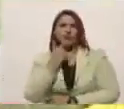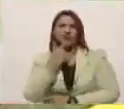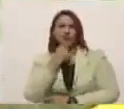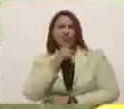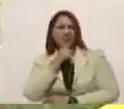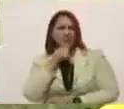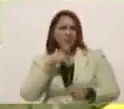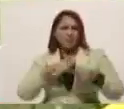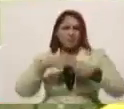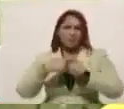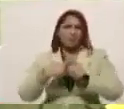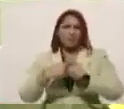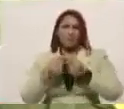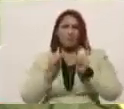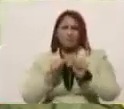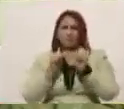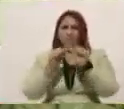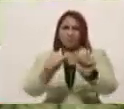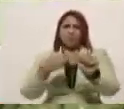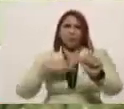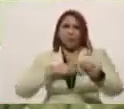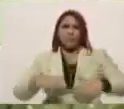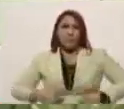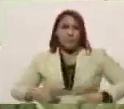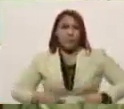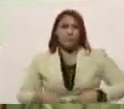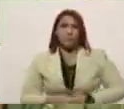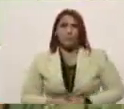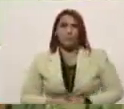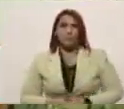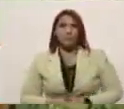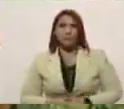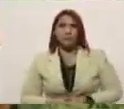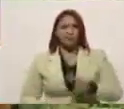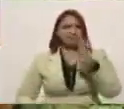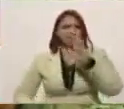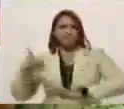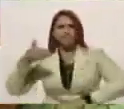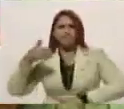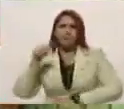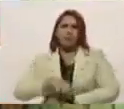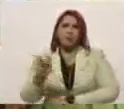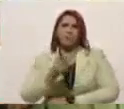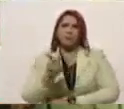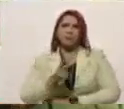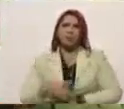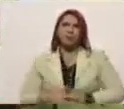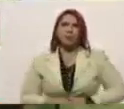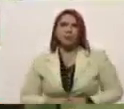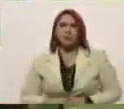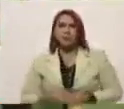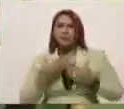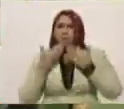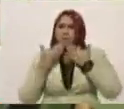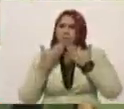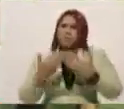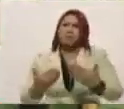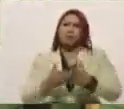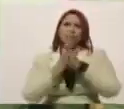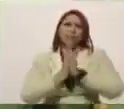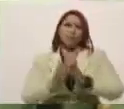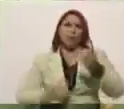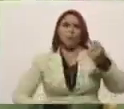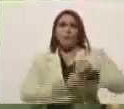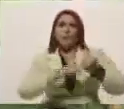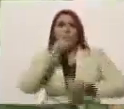seguir en nuestro empeño en sacarlos del territorio nacional. Pido el apoyo del pueblo